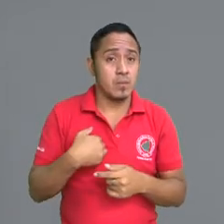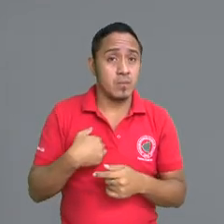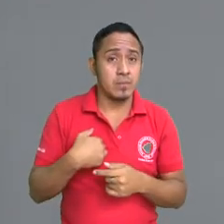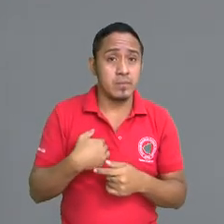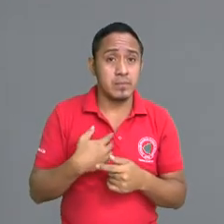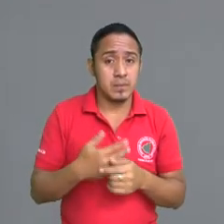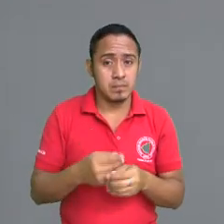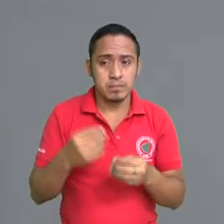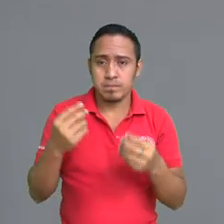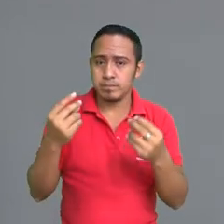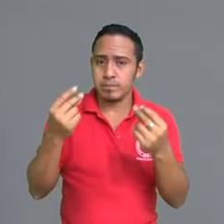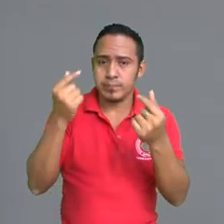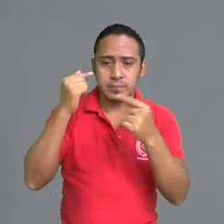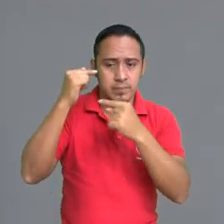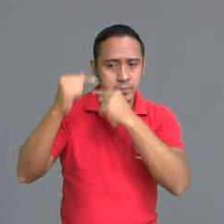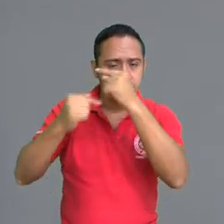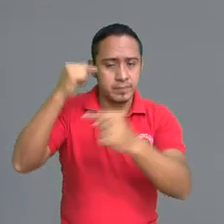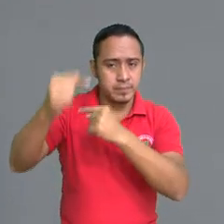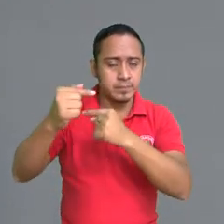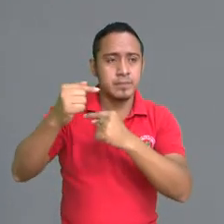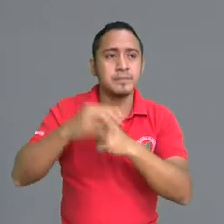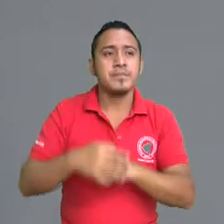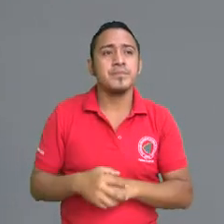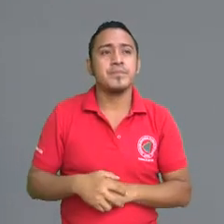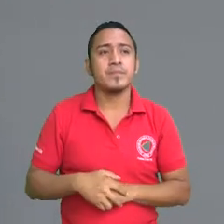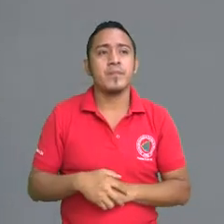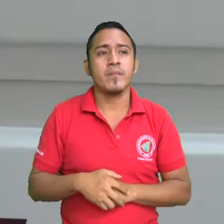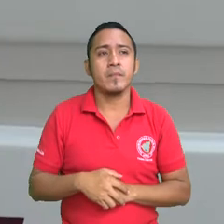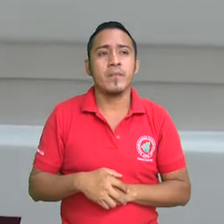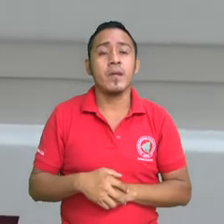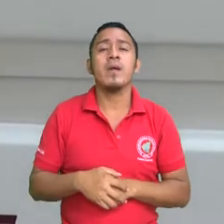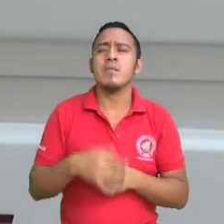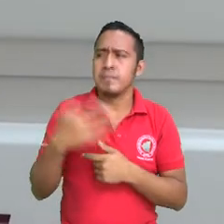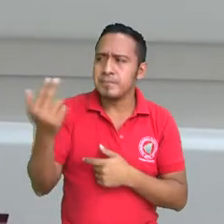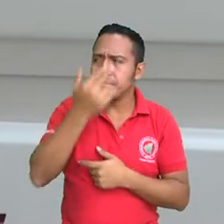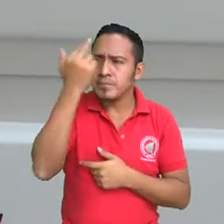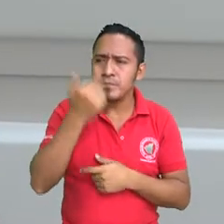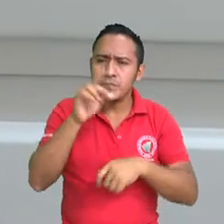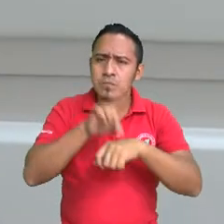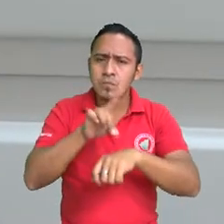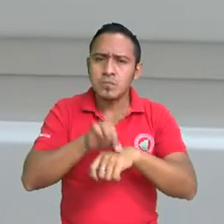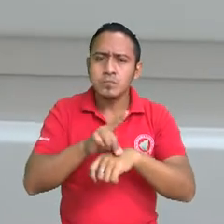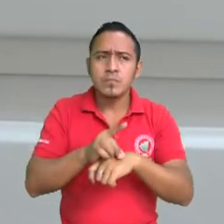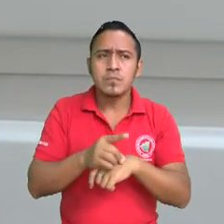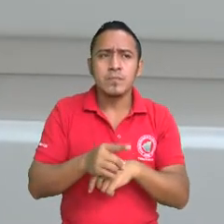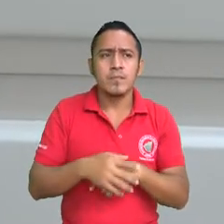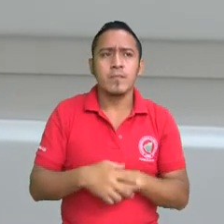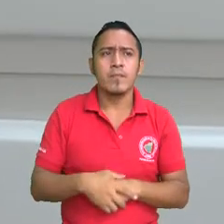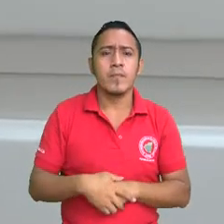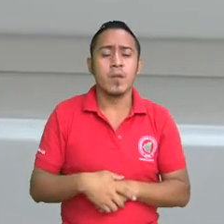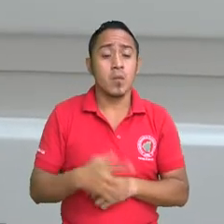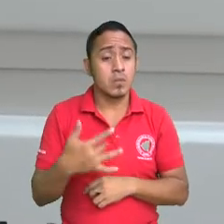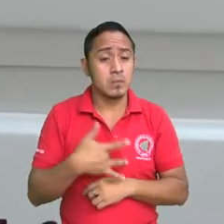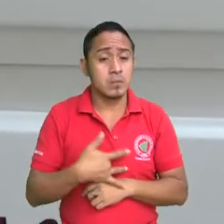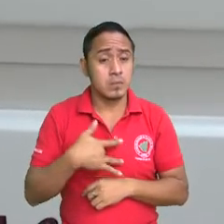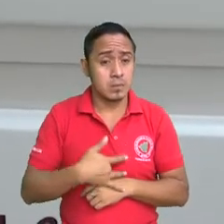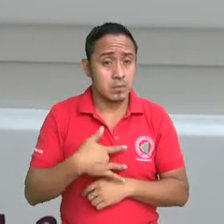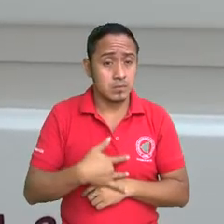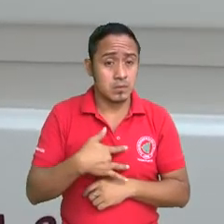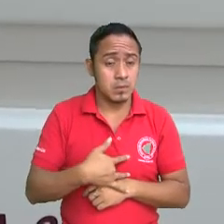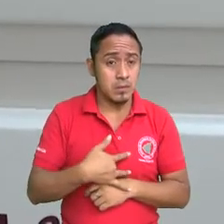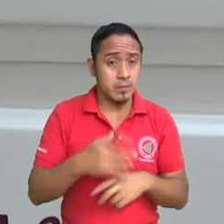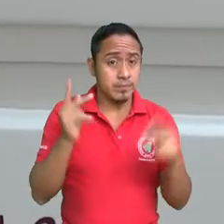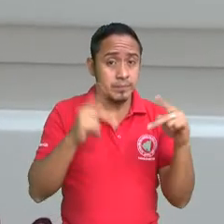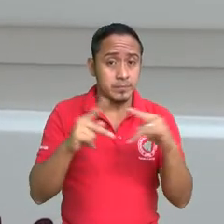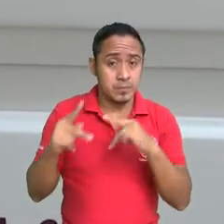progresa en gran cantidad. Oye, por eso, doctora, ¿en cuánto es lo prudente o lo necesario que